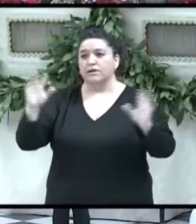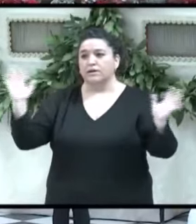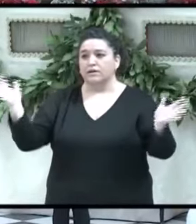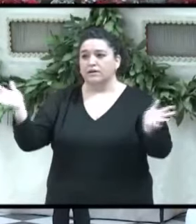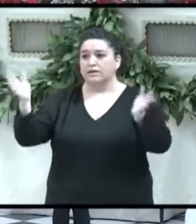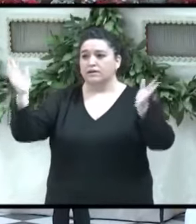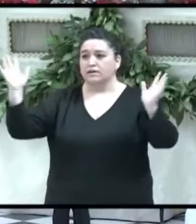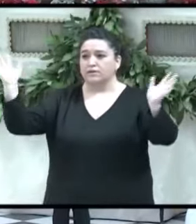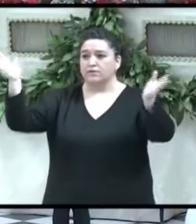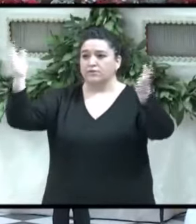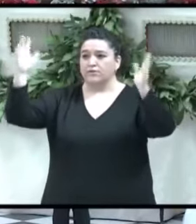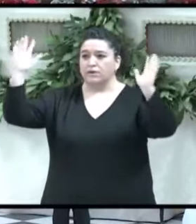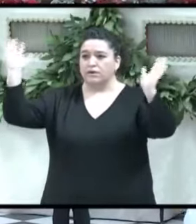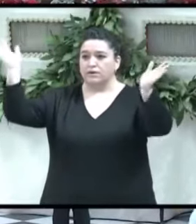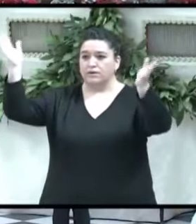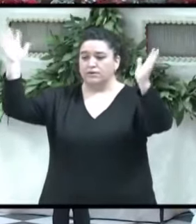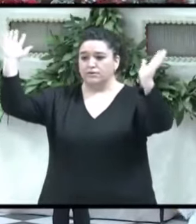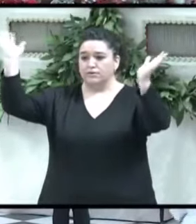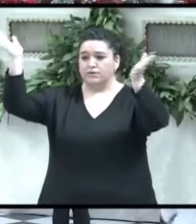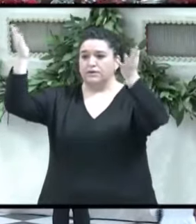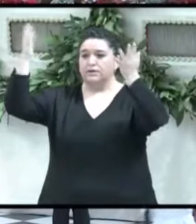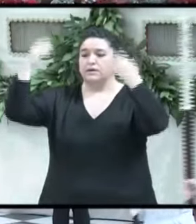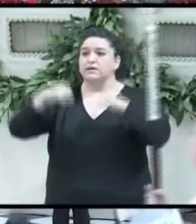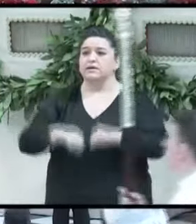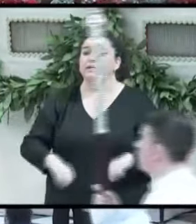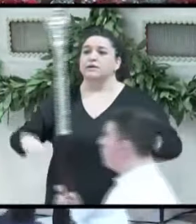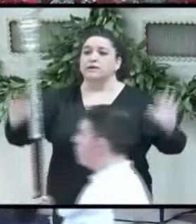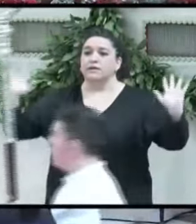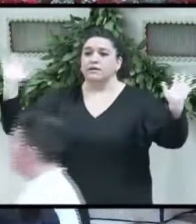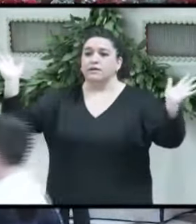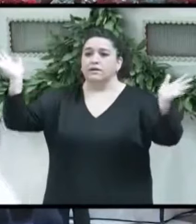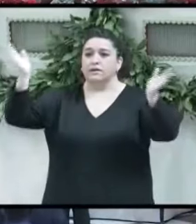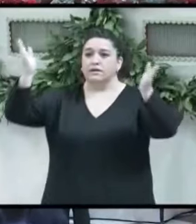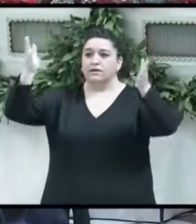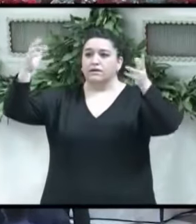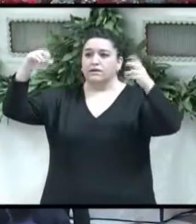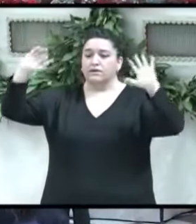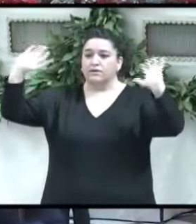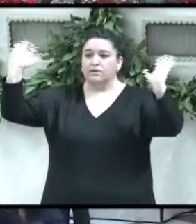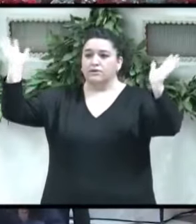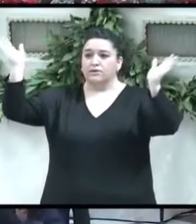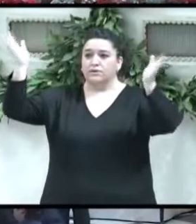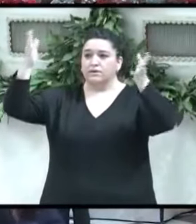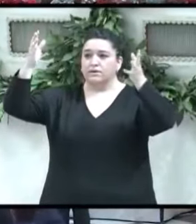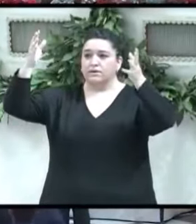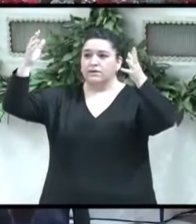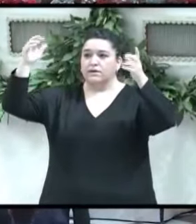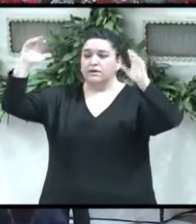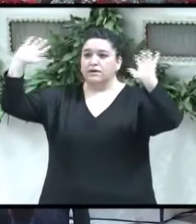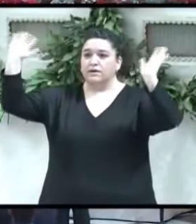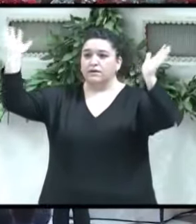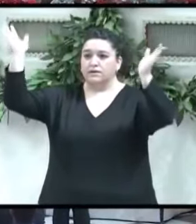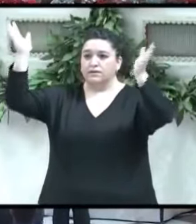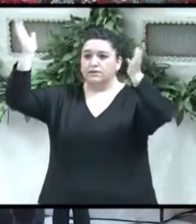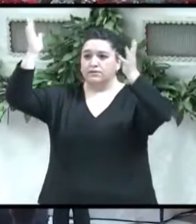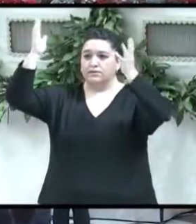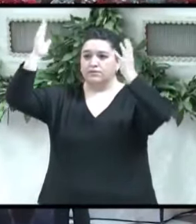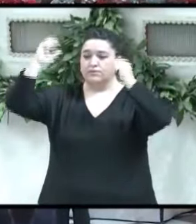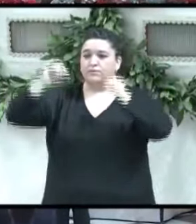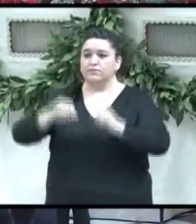aleluia alelu aleluia aleluia